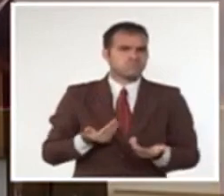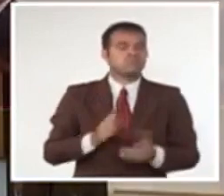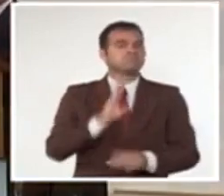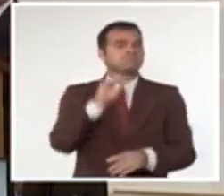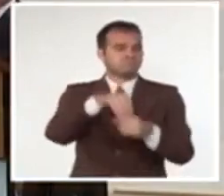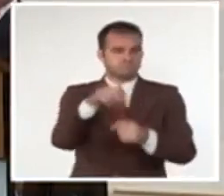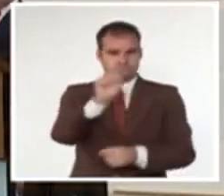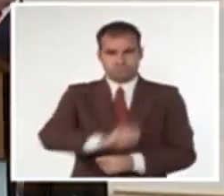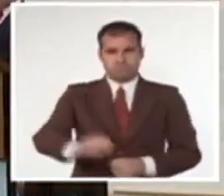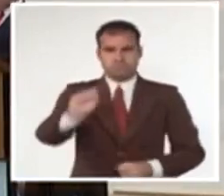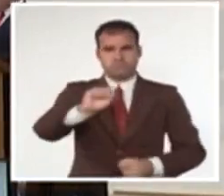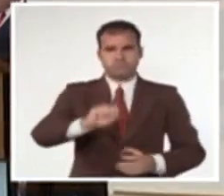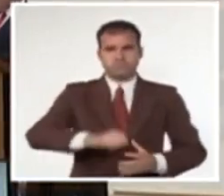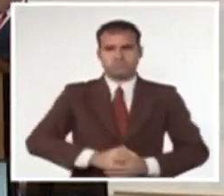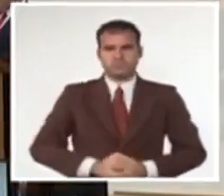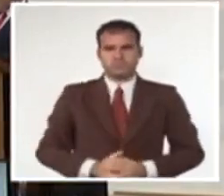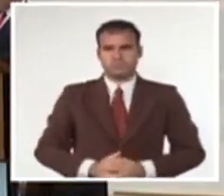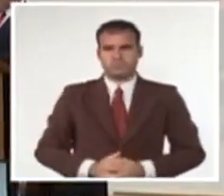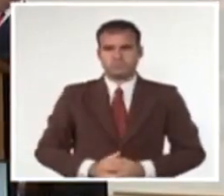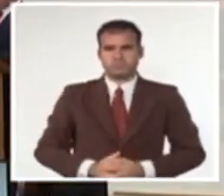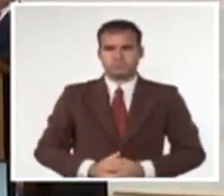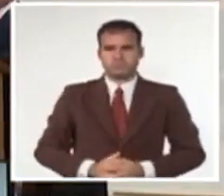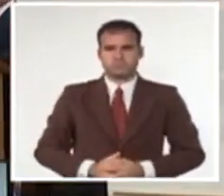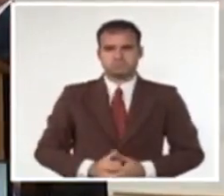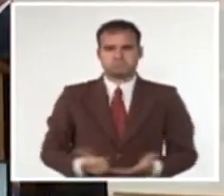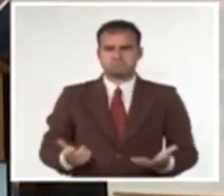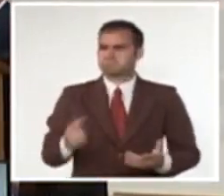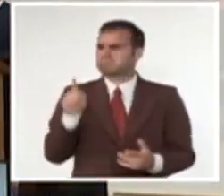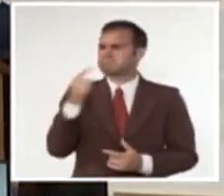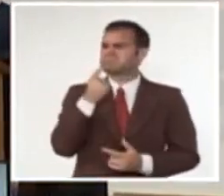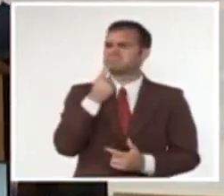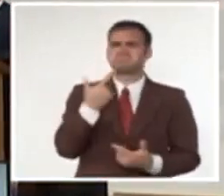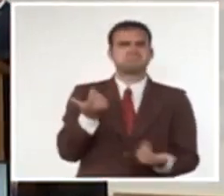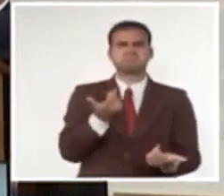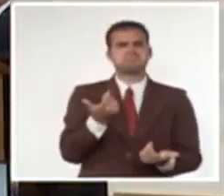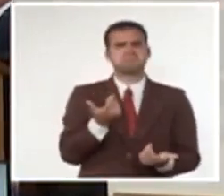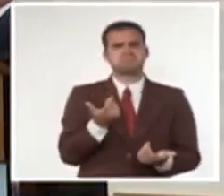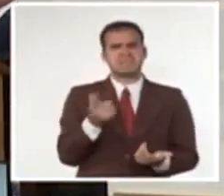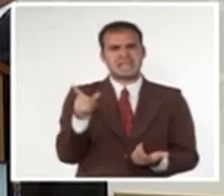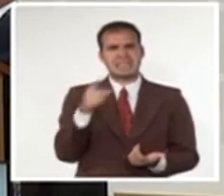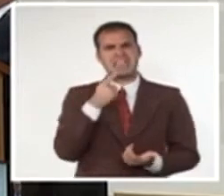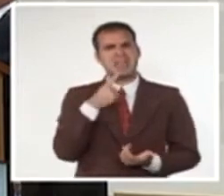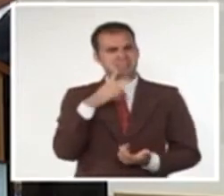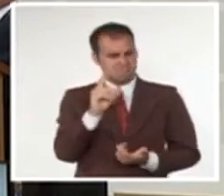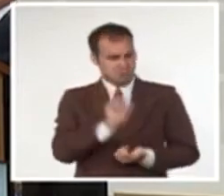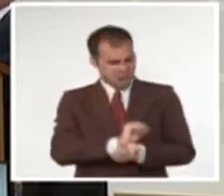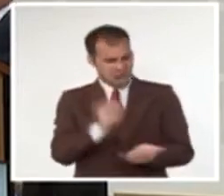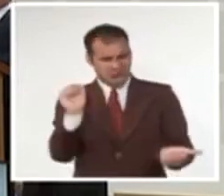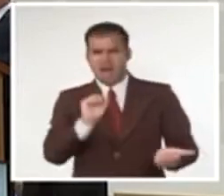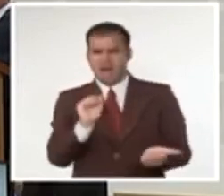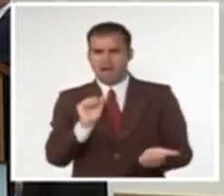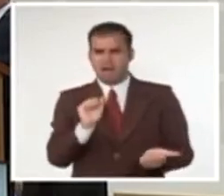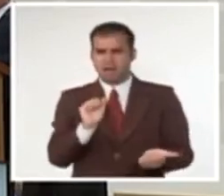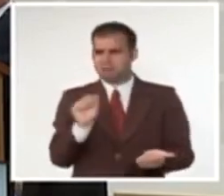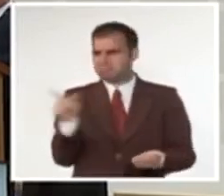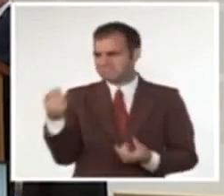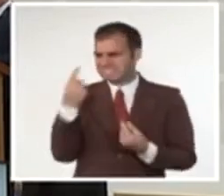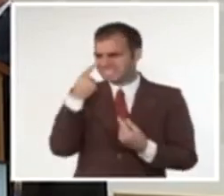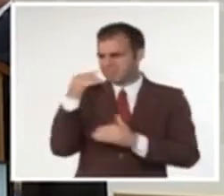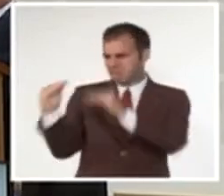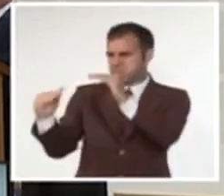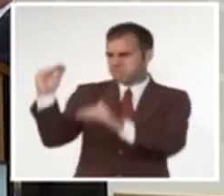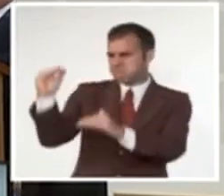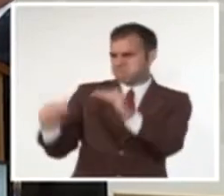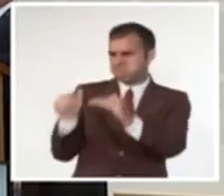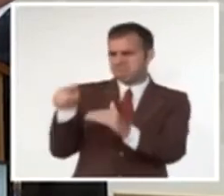socialismo. ¿De qué democracia hablan aquellos que privilegian un grupo de derechos en detrimento de otros? ¿Con